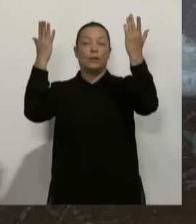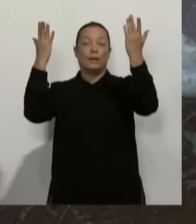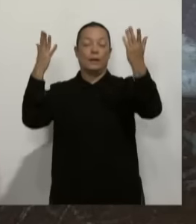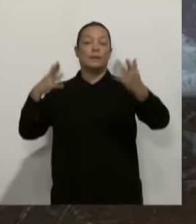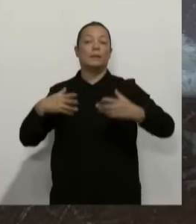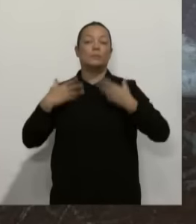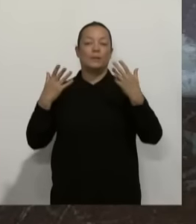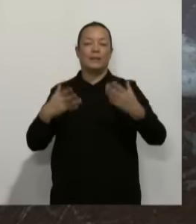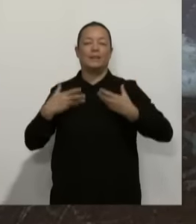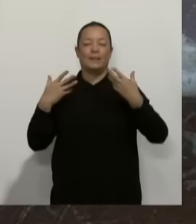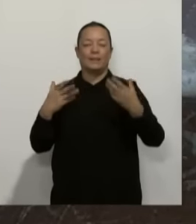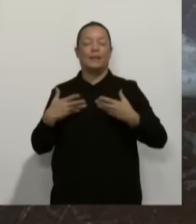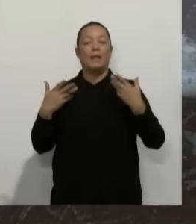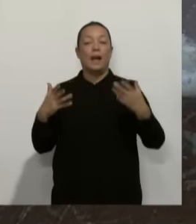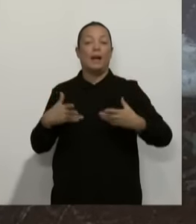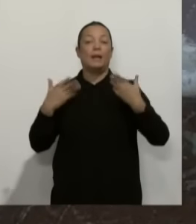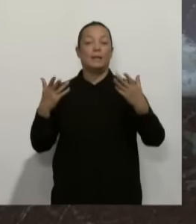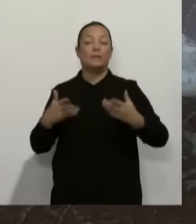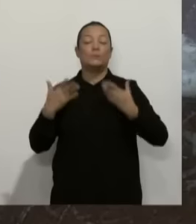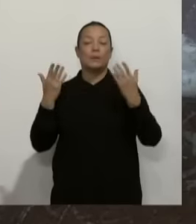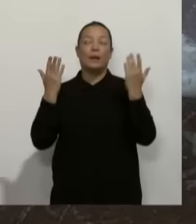aleluya, gloria, aleluya.